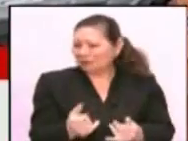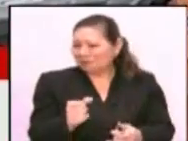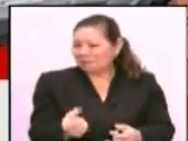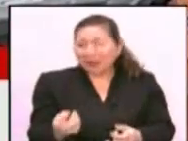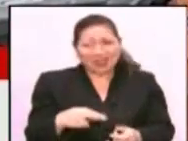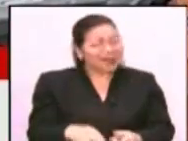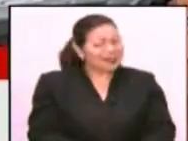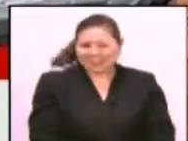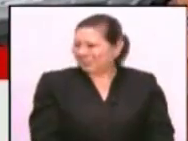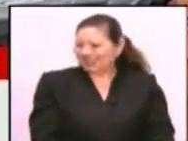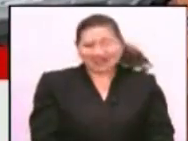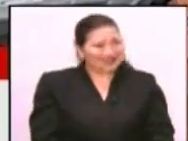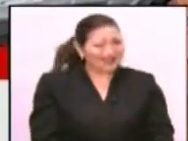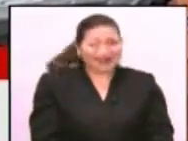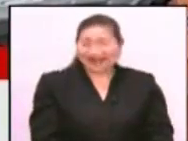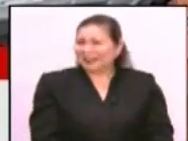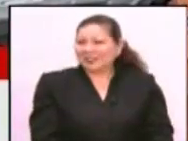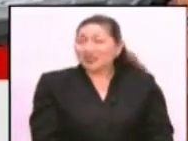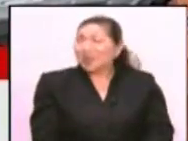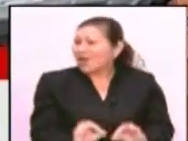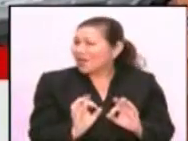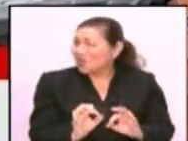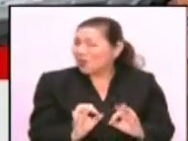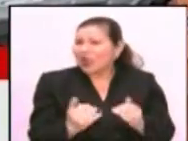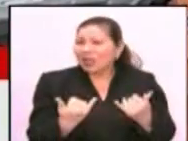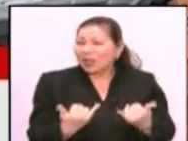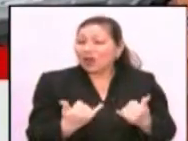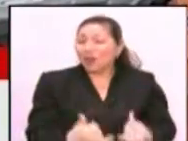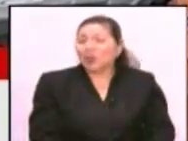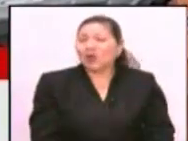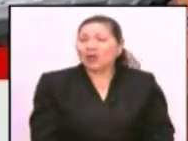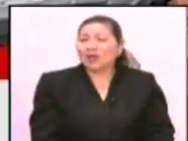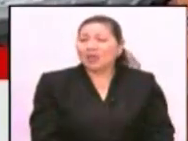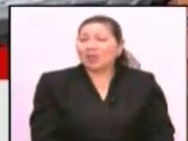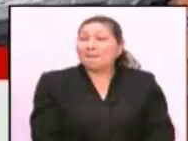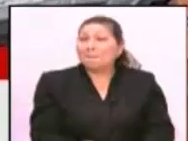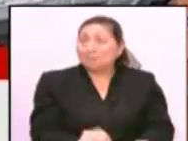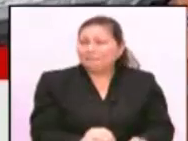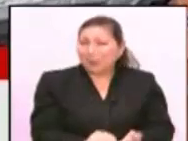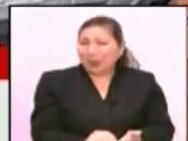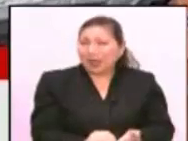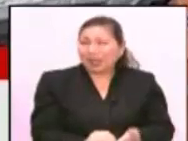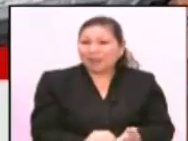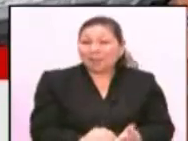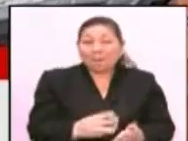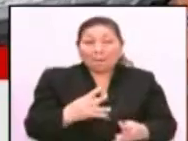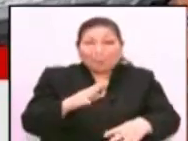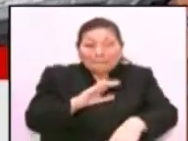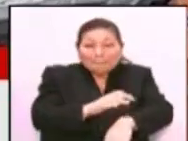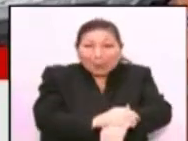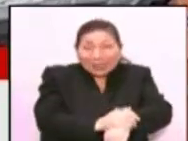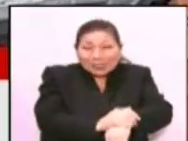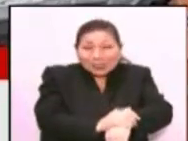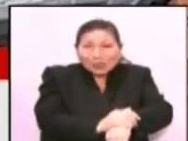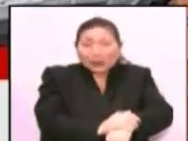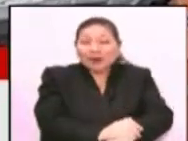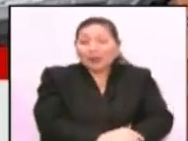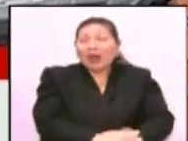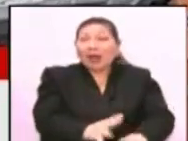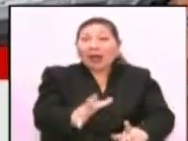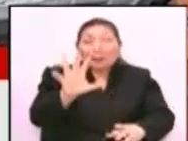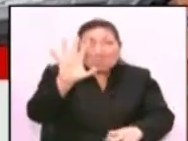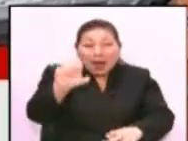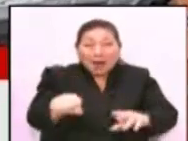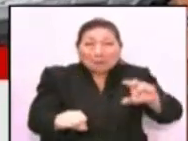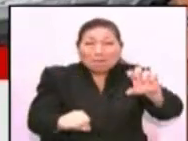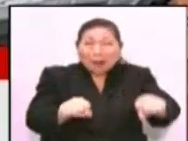gente, presidente. Ingresa, o sea, el mito de que hoy día ingresa más cantidad de internos, que el sistema captura